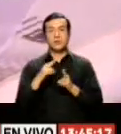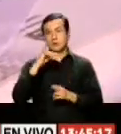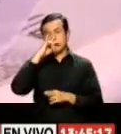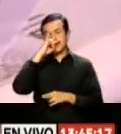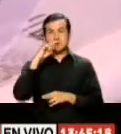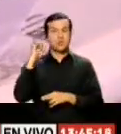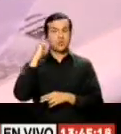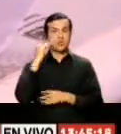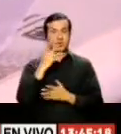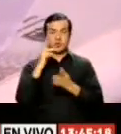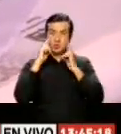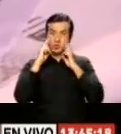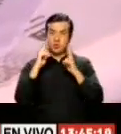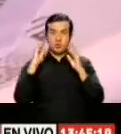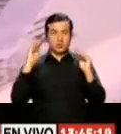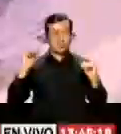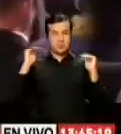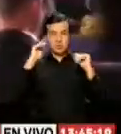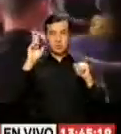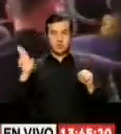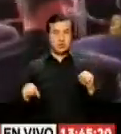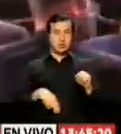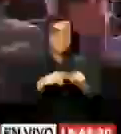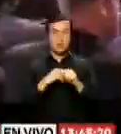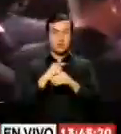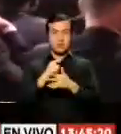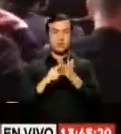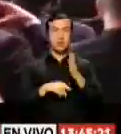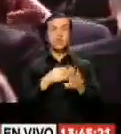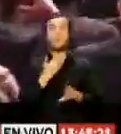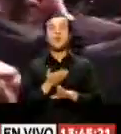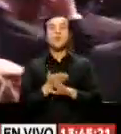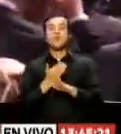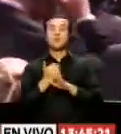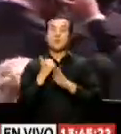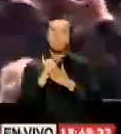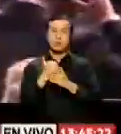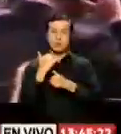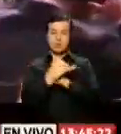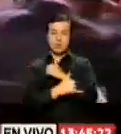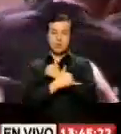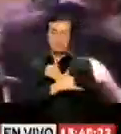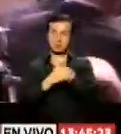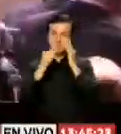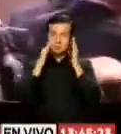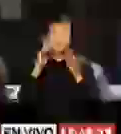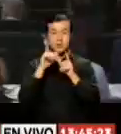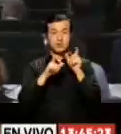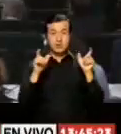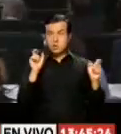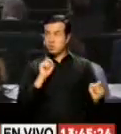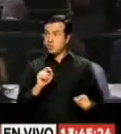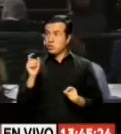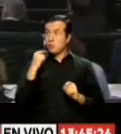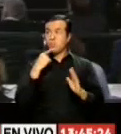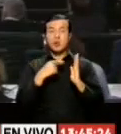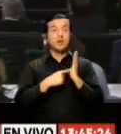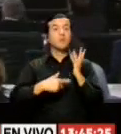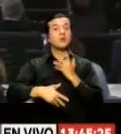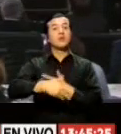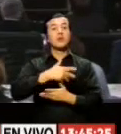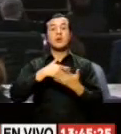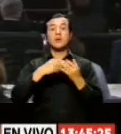niños, reconocimiento de la soberanía nacional y enumera propuestas para ayudar a los países a enfrentar las migraciones, como el intercambio